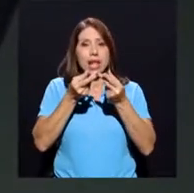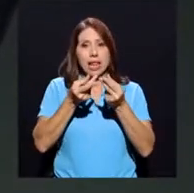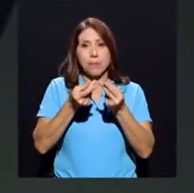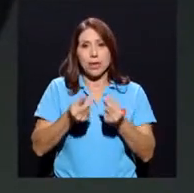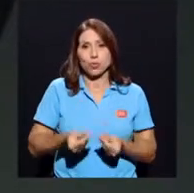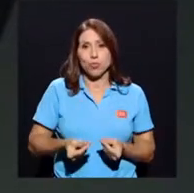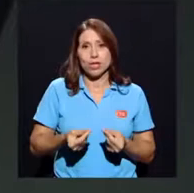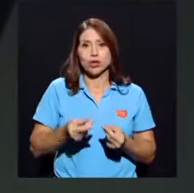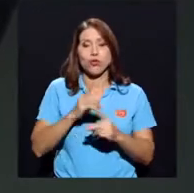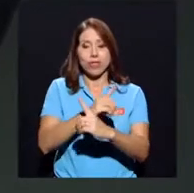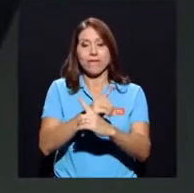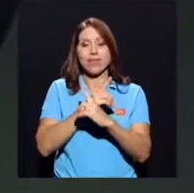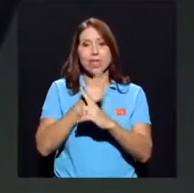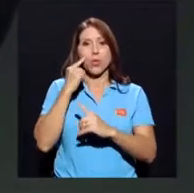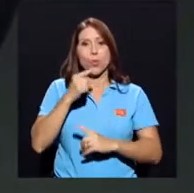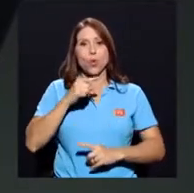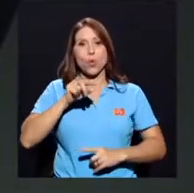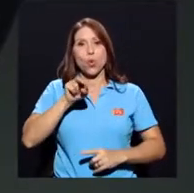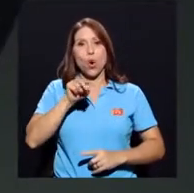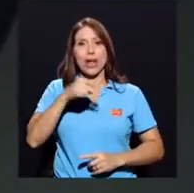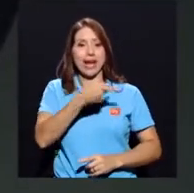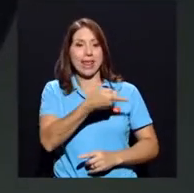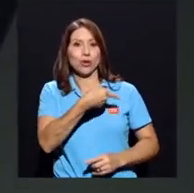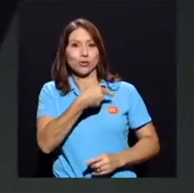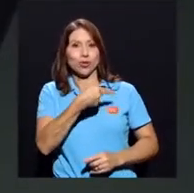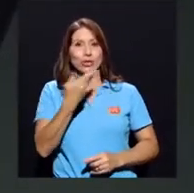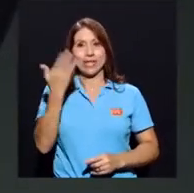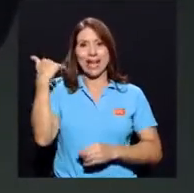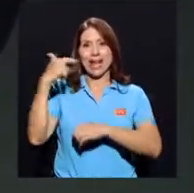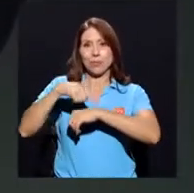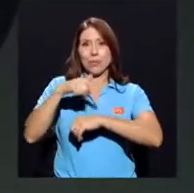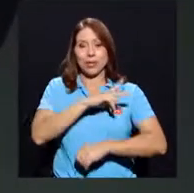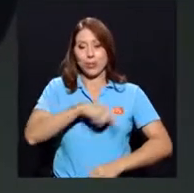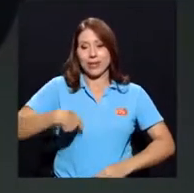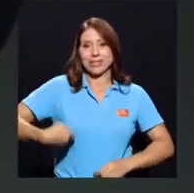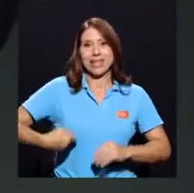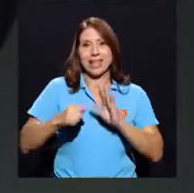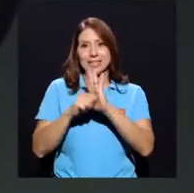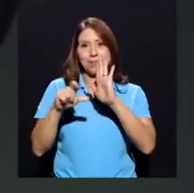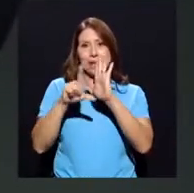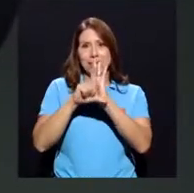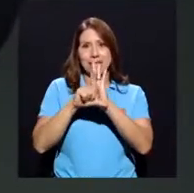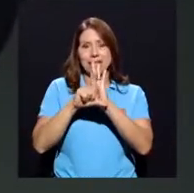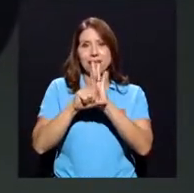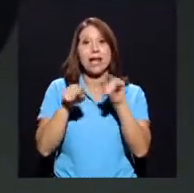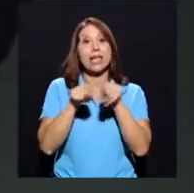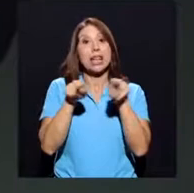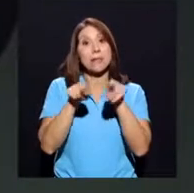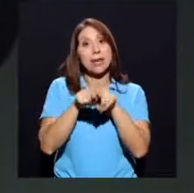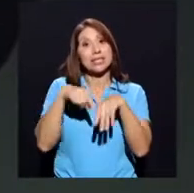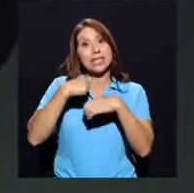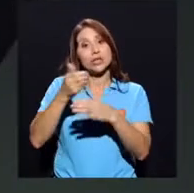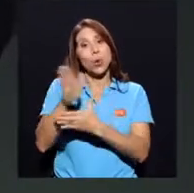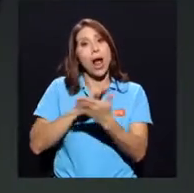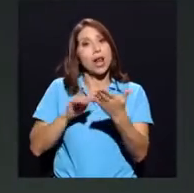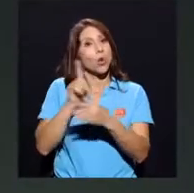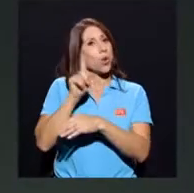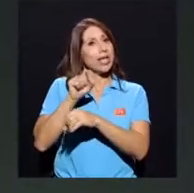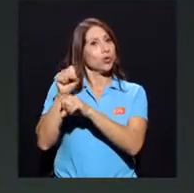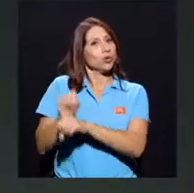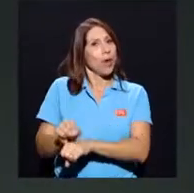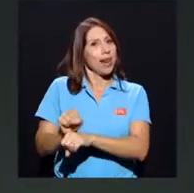nosotros que era presidente de la asamblea legislativa en ese momento y que además hizo algo inusual pero no ese es el tema